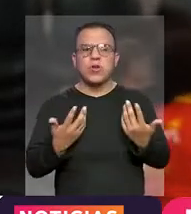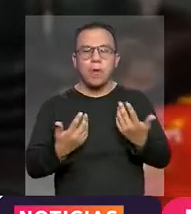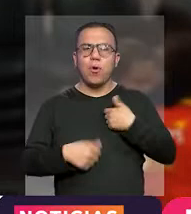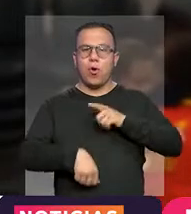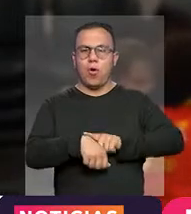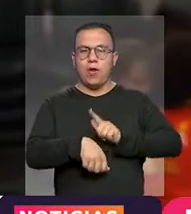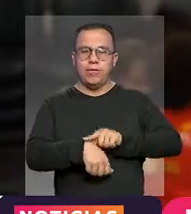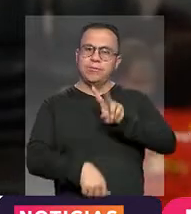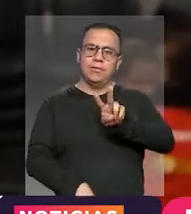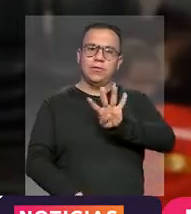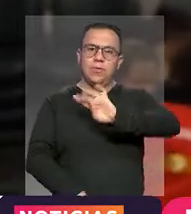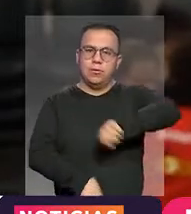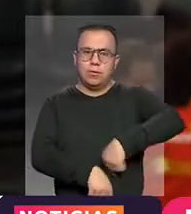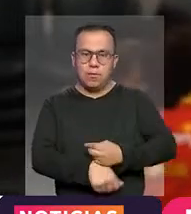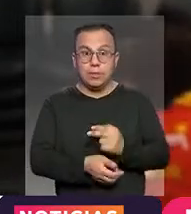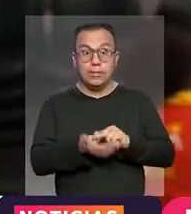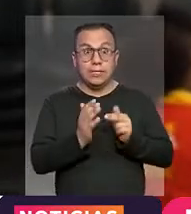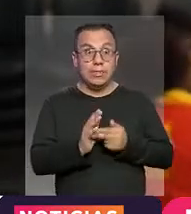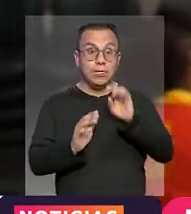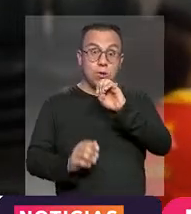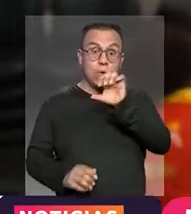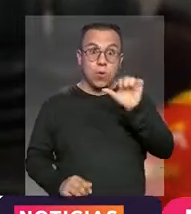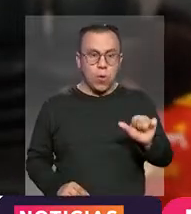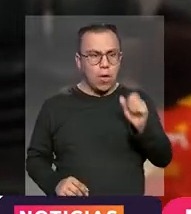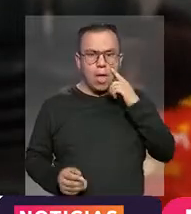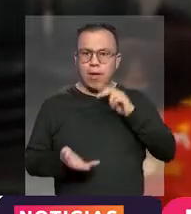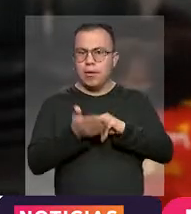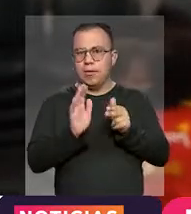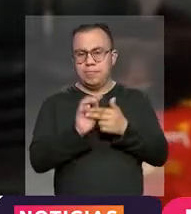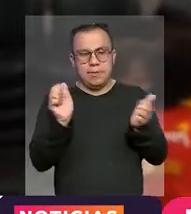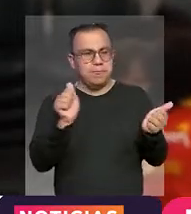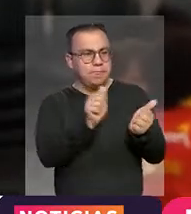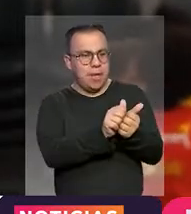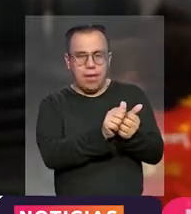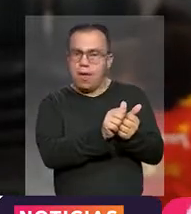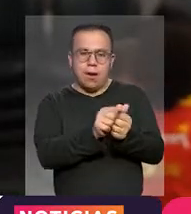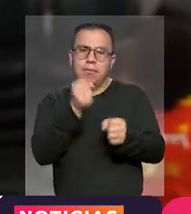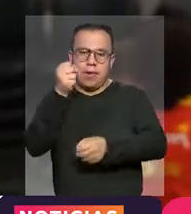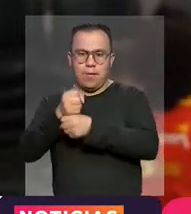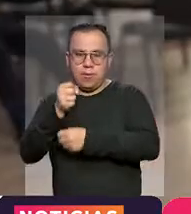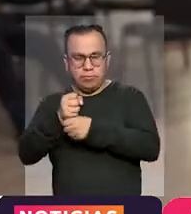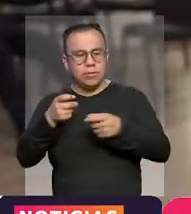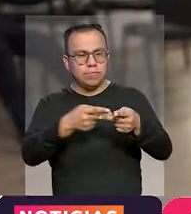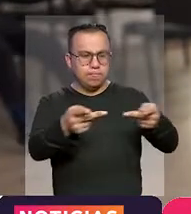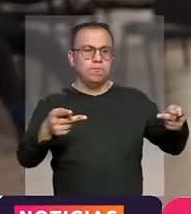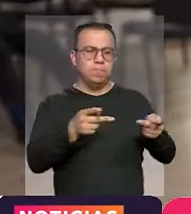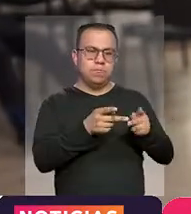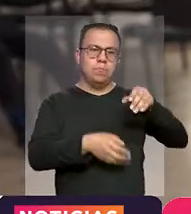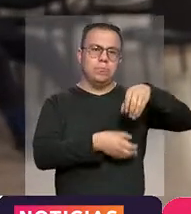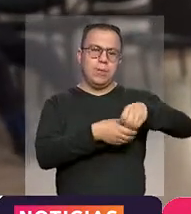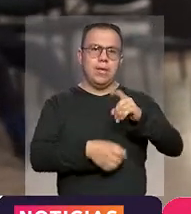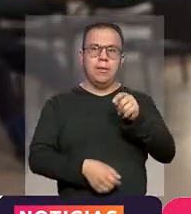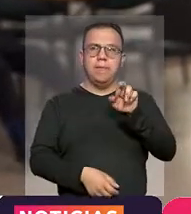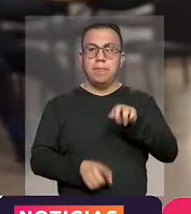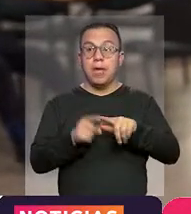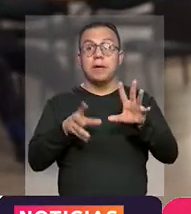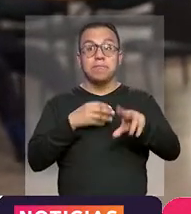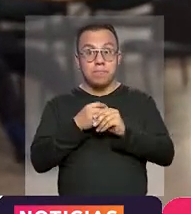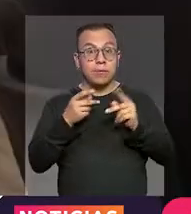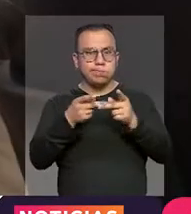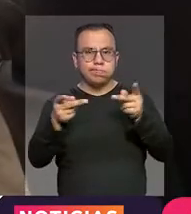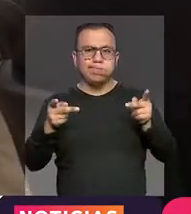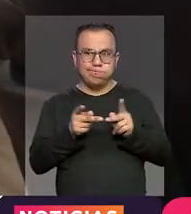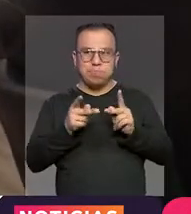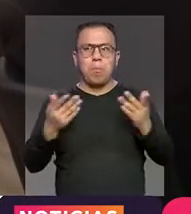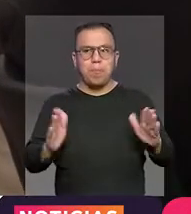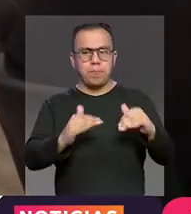horas para que el niño o la niña no esté en el acompañamiento laboral, sino esté en el centro AMAR. En medio del operativo fue instalado un puesto